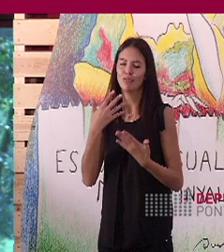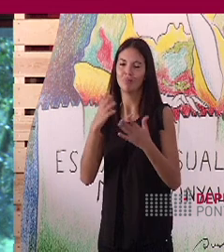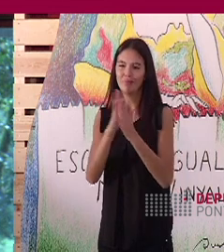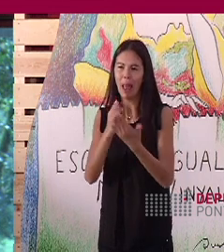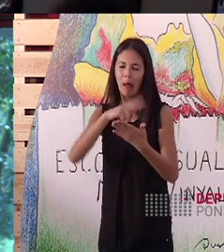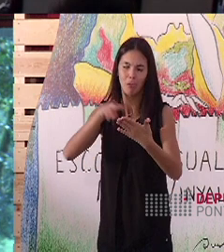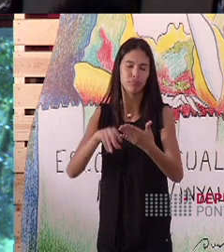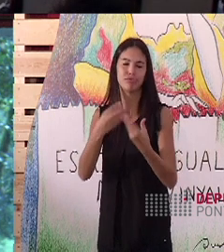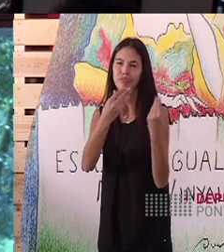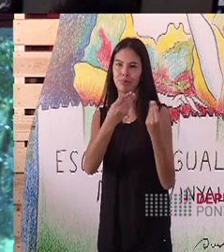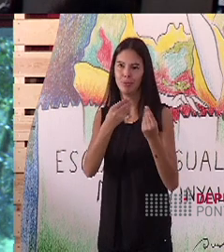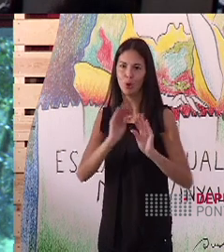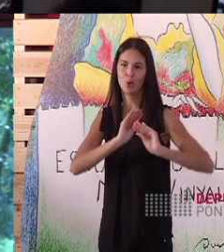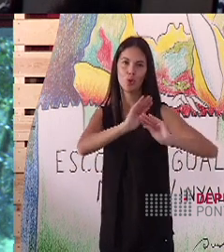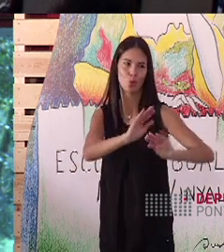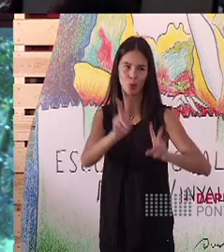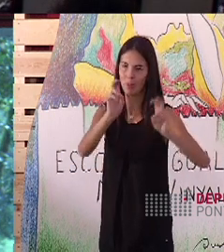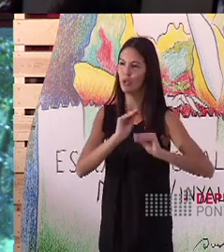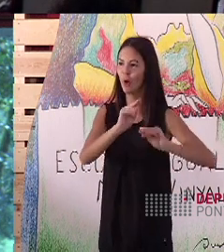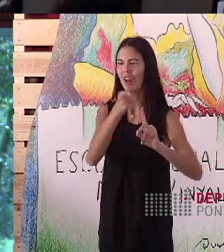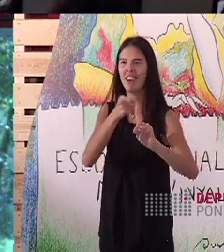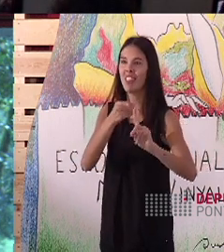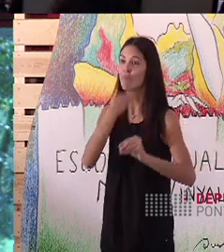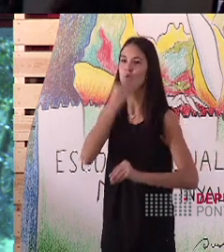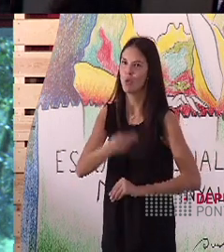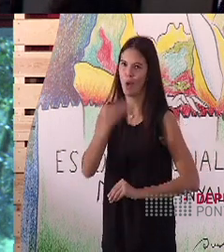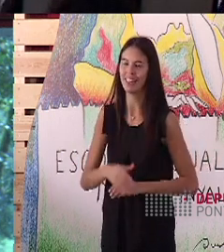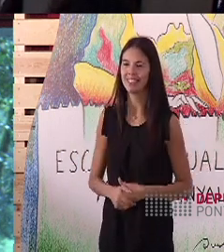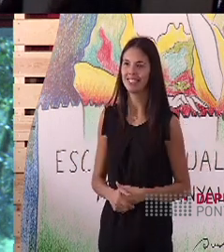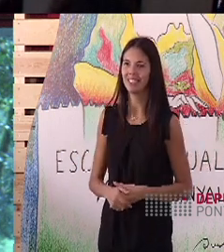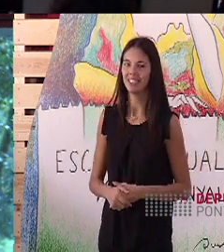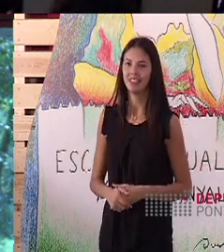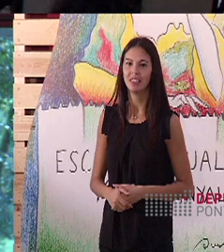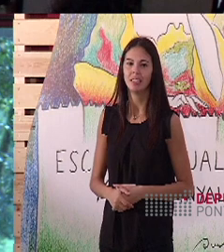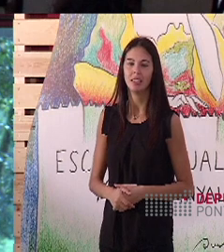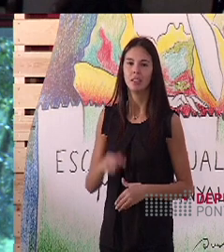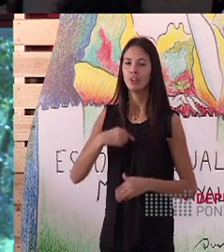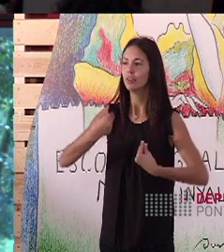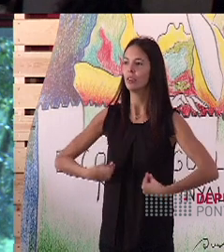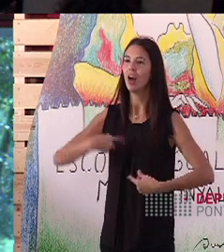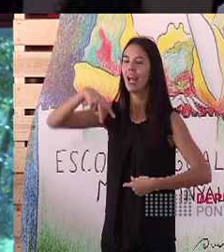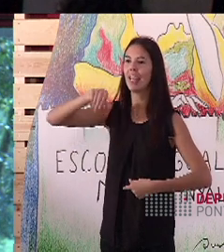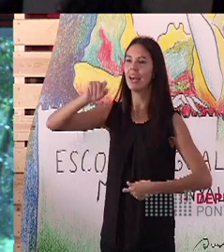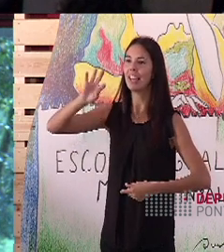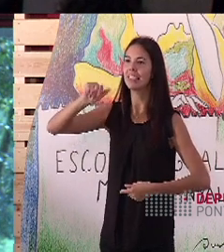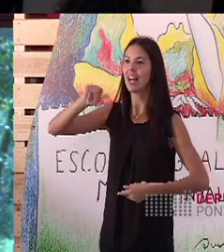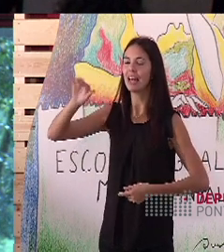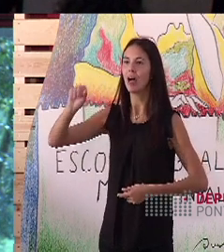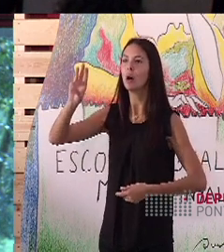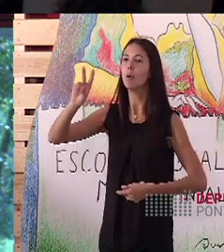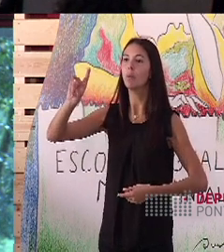e escoitado moitas referencias moi boas sempre. Eu... Bueno, son Natalia Puga, como vedes aí,